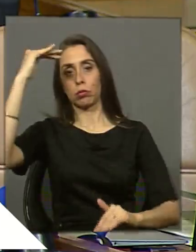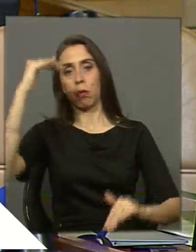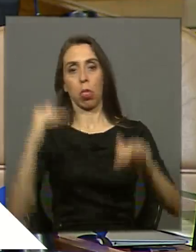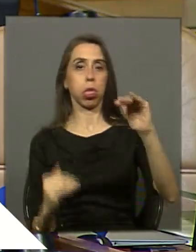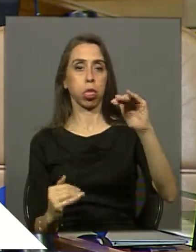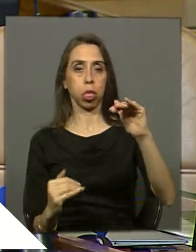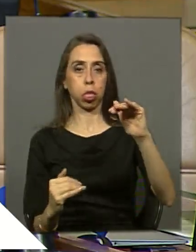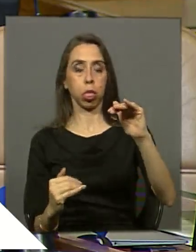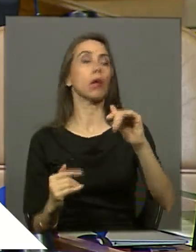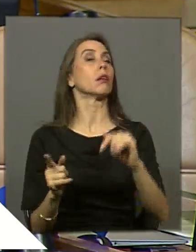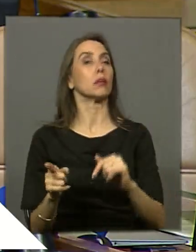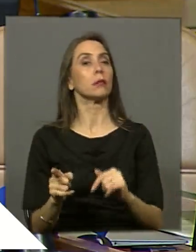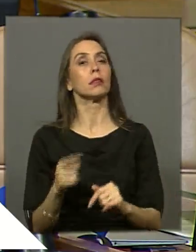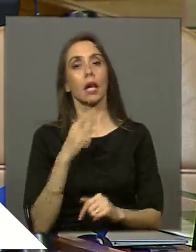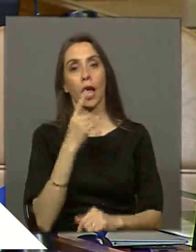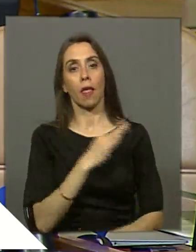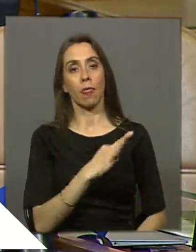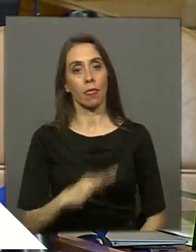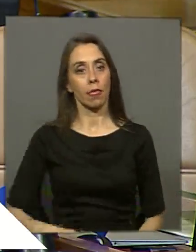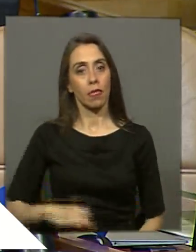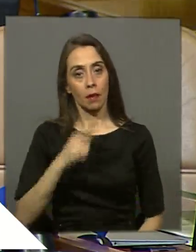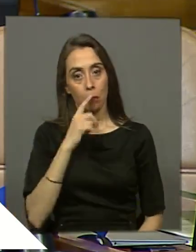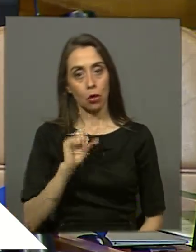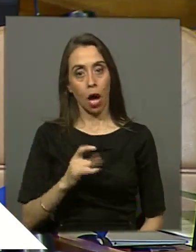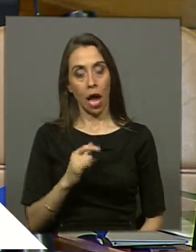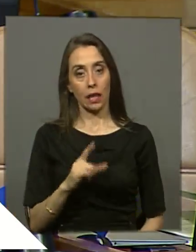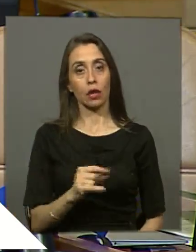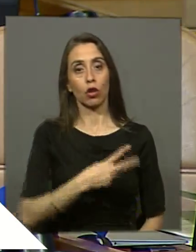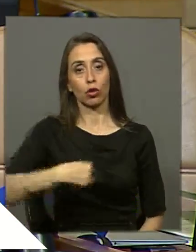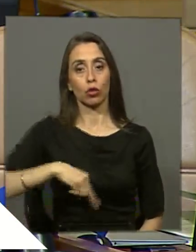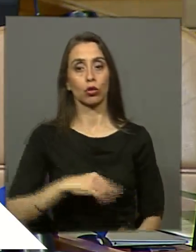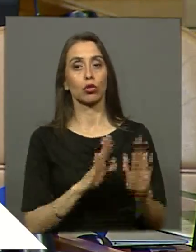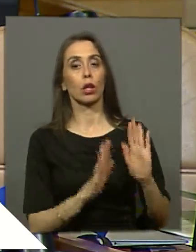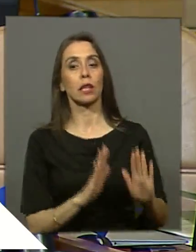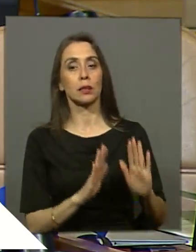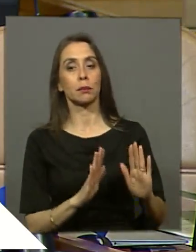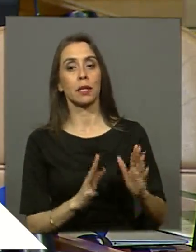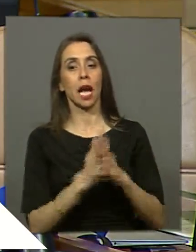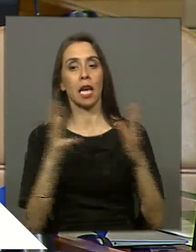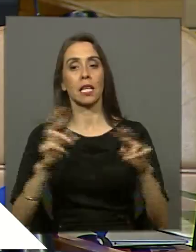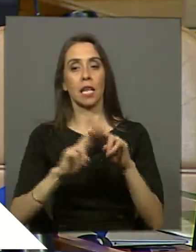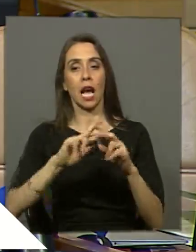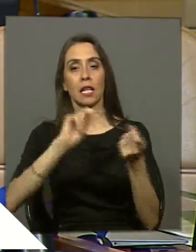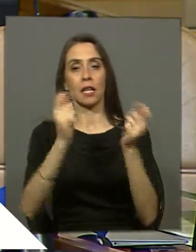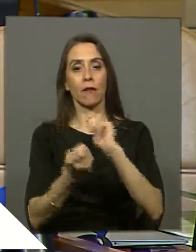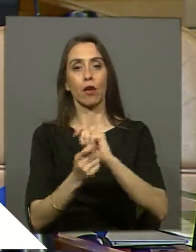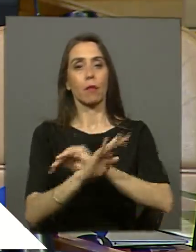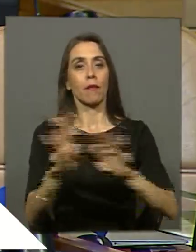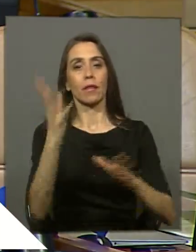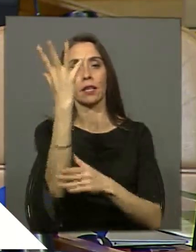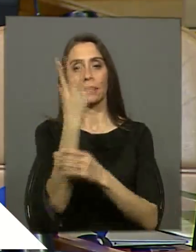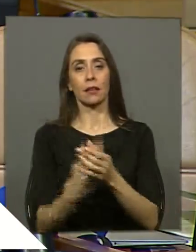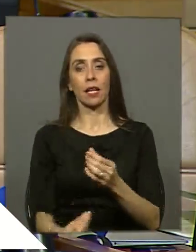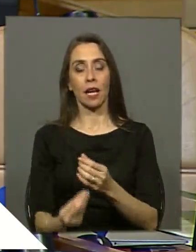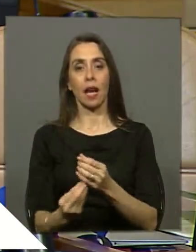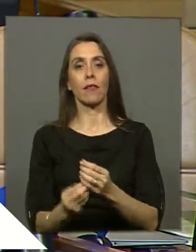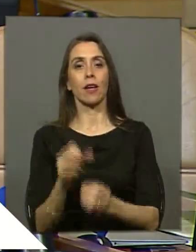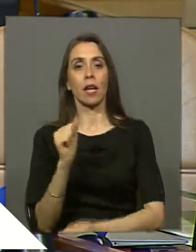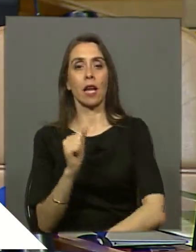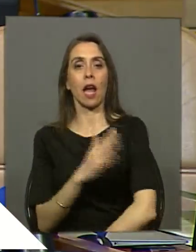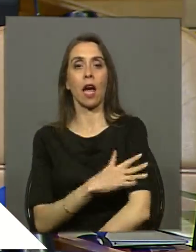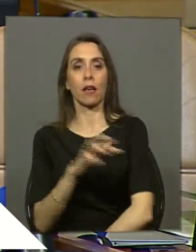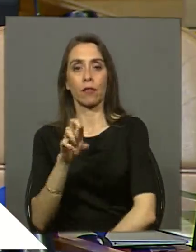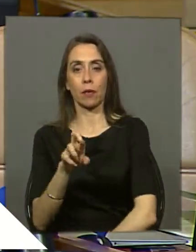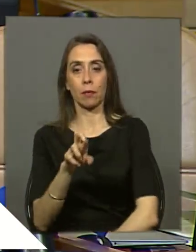perjuicio como muy bien dijo el Diputado Aguiló estamos esperando una gran reforma o un término definitivamente al sistema de AFP